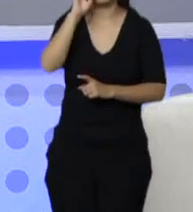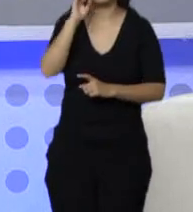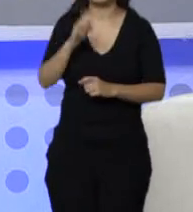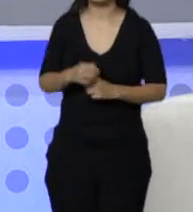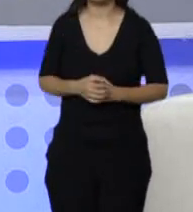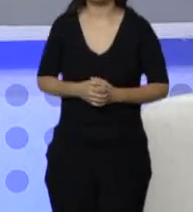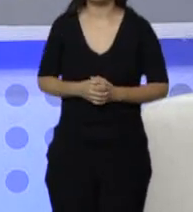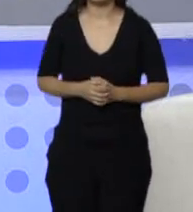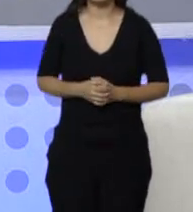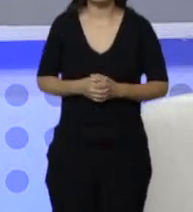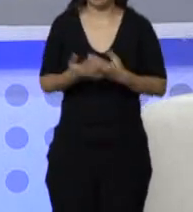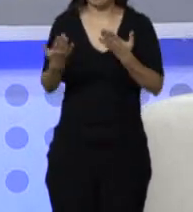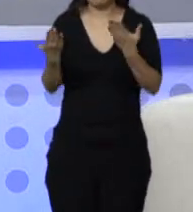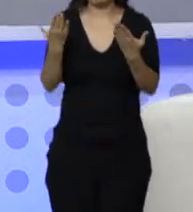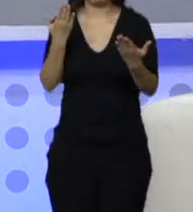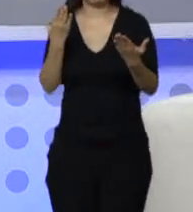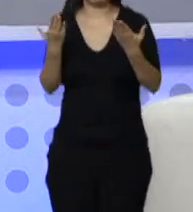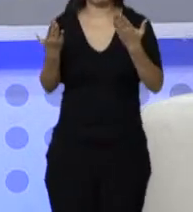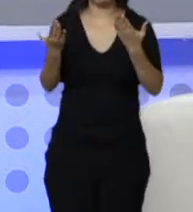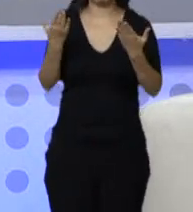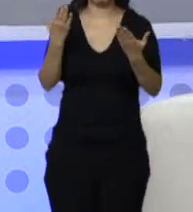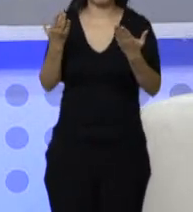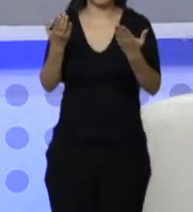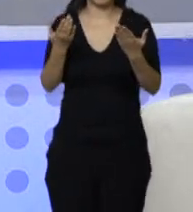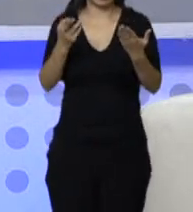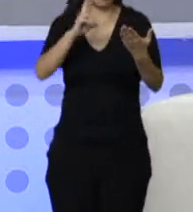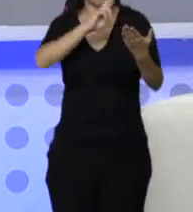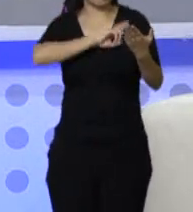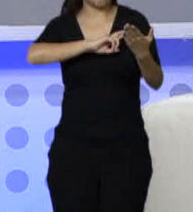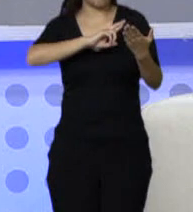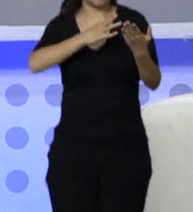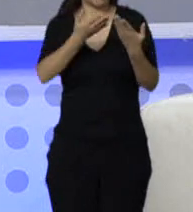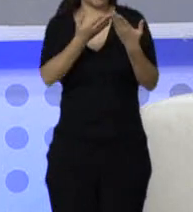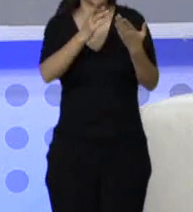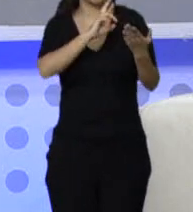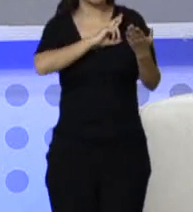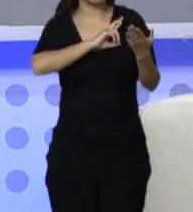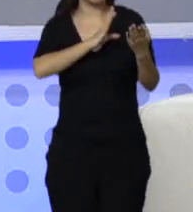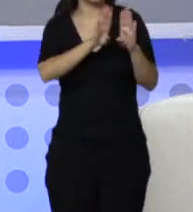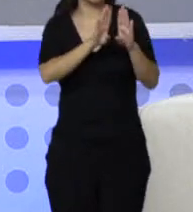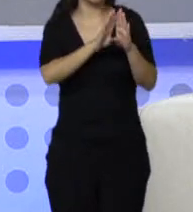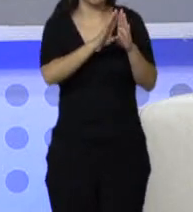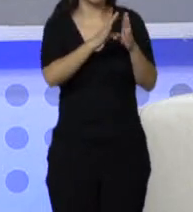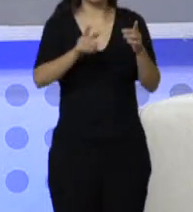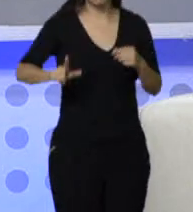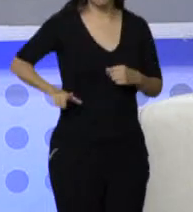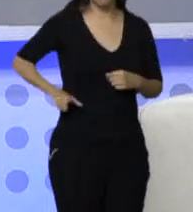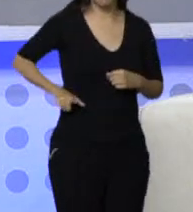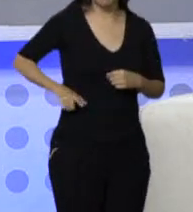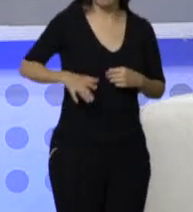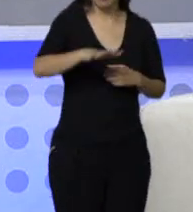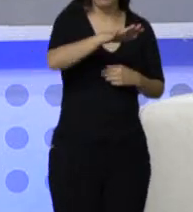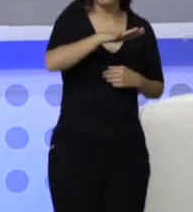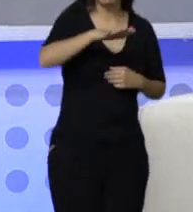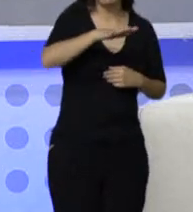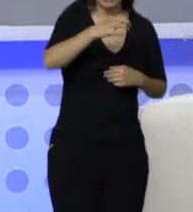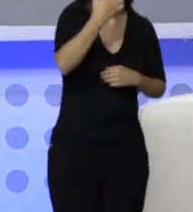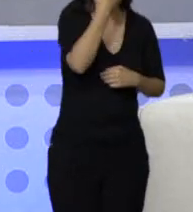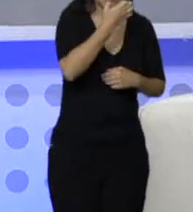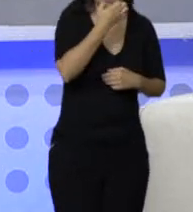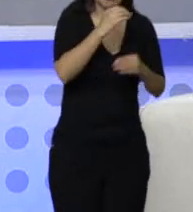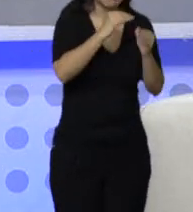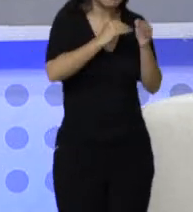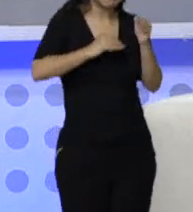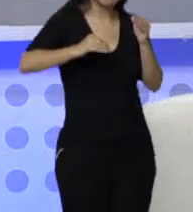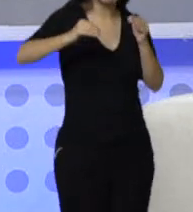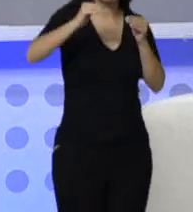opciones en la educación pública algunas instituciones louis de régil sobresalen de verdad de manera impresionante y